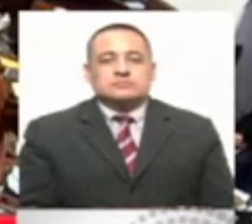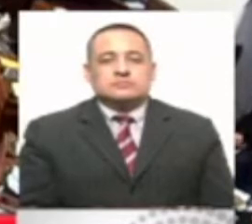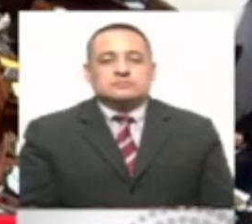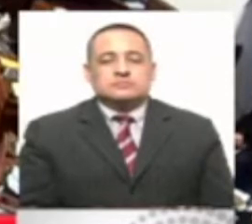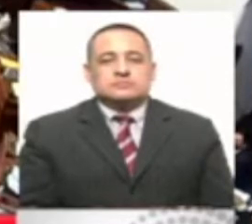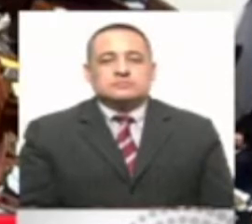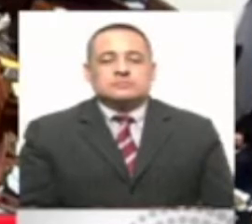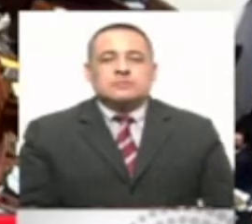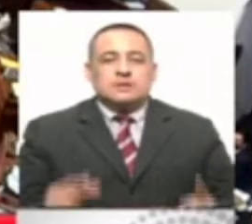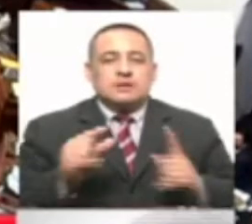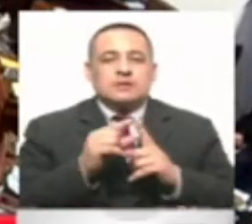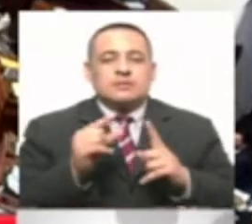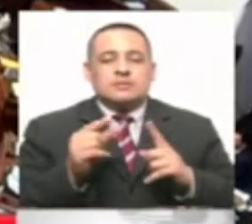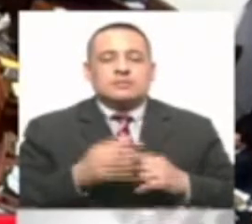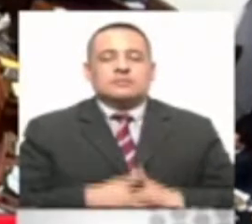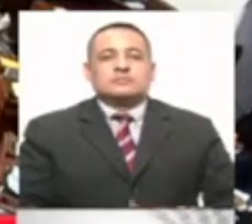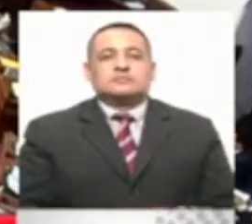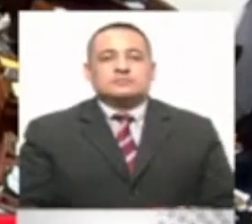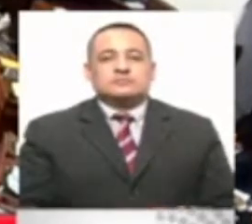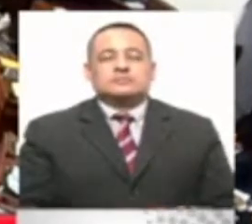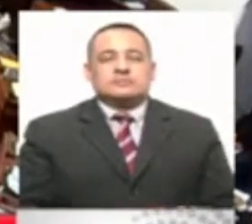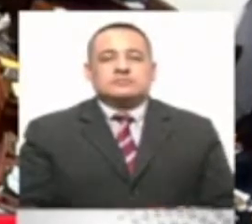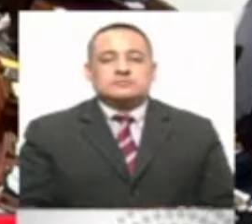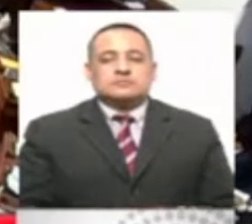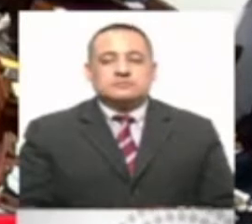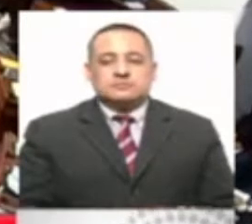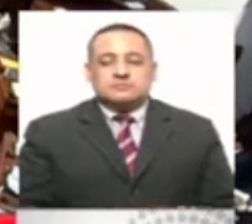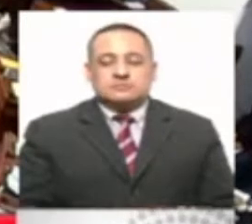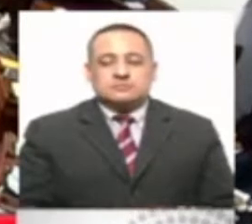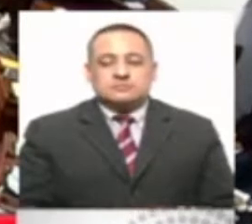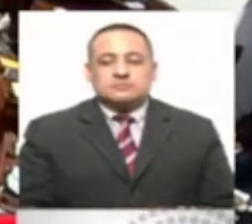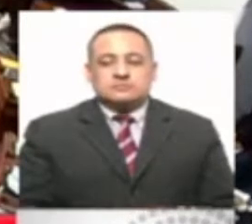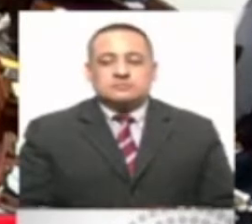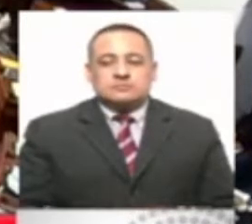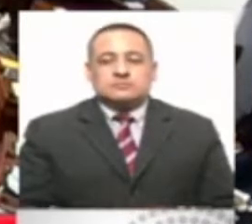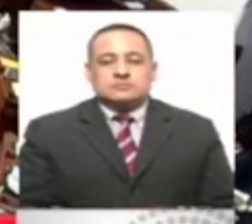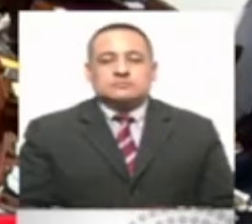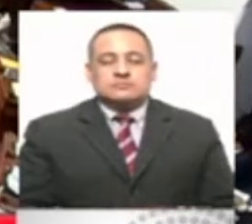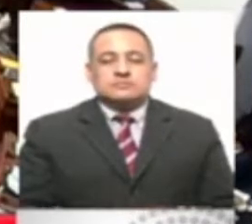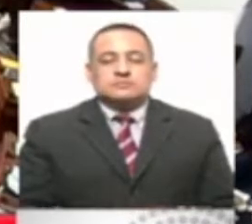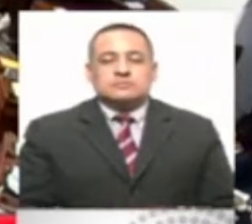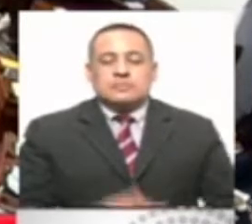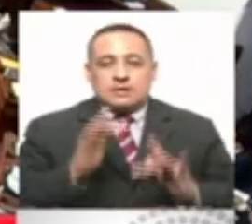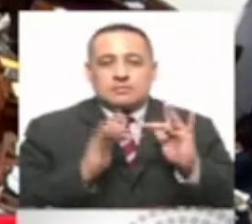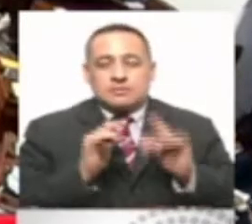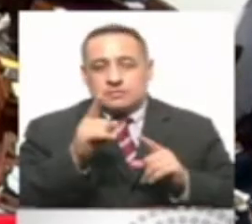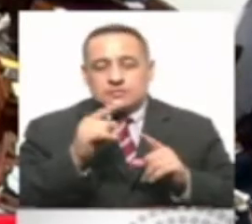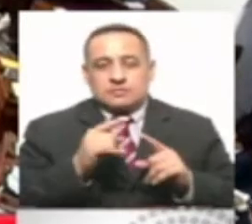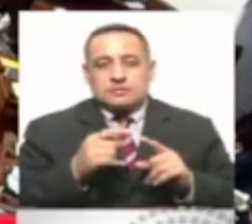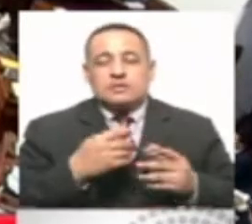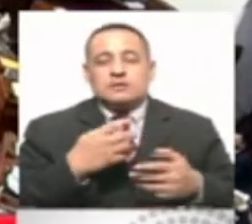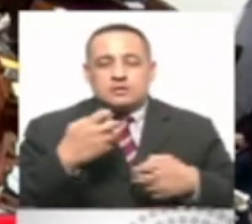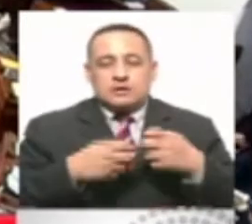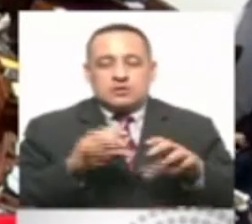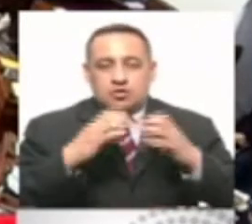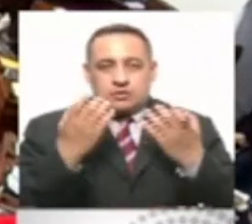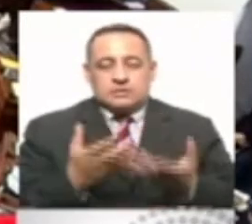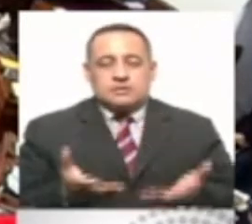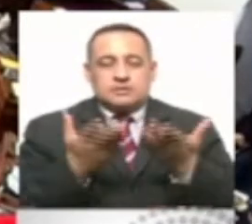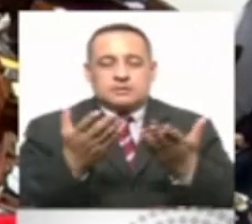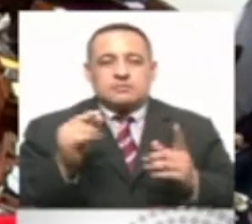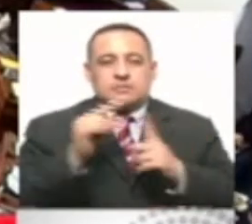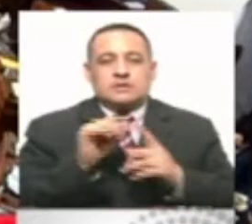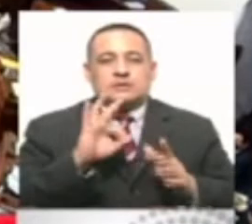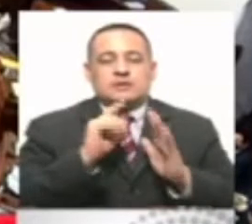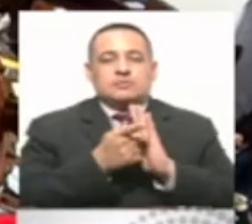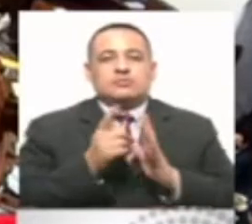Tiene la palabra. ¿Aló? ¿Está? Ah, está virtual. ¿Aló? Sí, congresista. Tiene la palabra